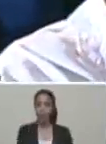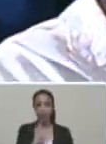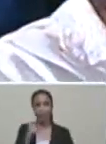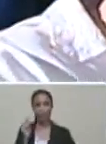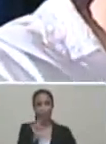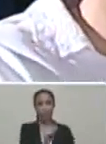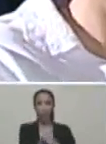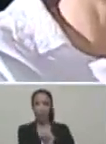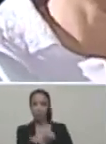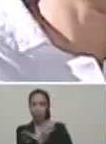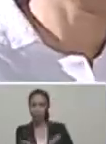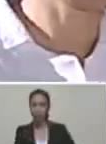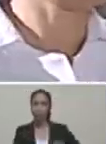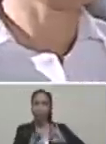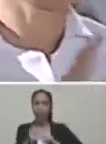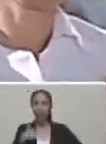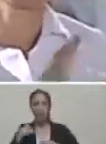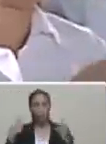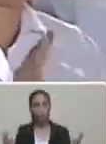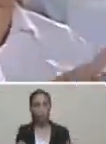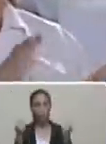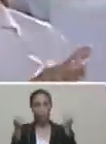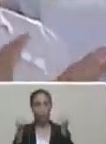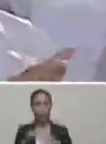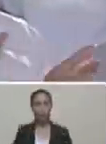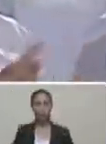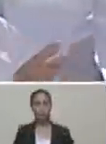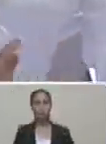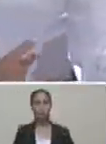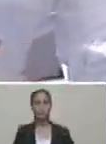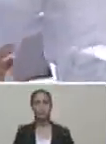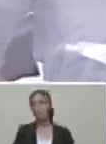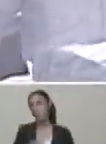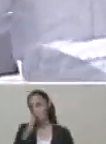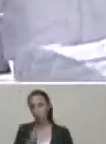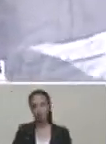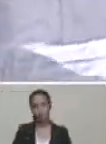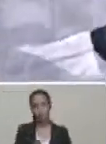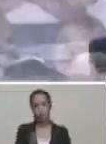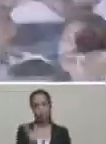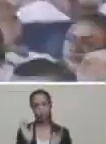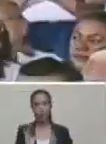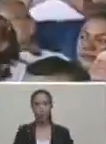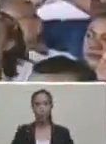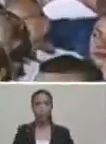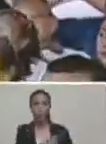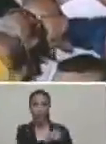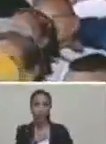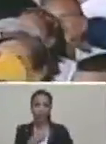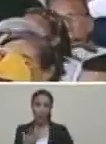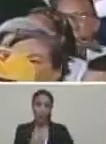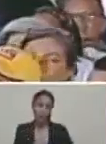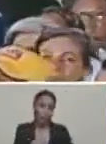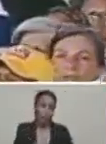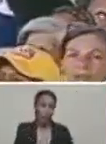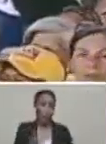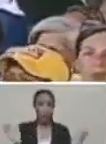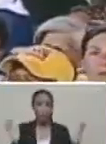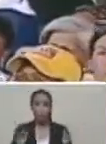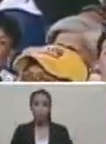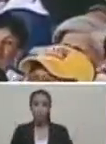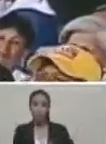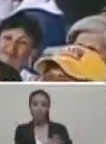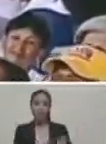temo. Con la verdad voy a la victoria. Con la verdad siempre, siempre con la verdad. Duélale a quien le duela. Cueste lo que